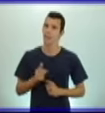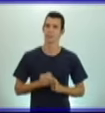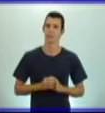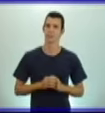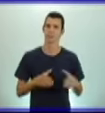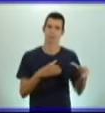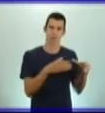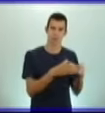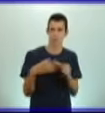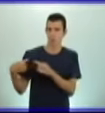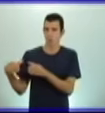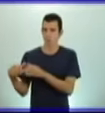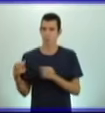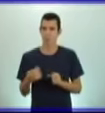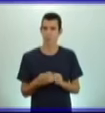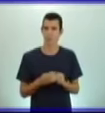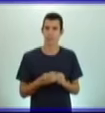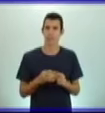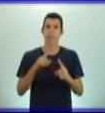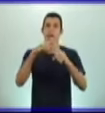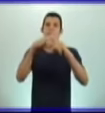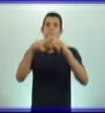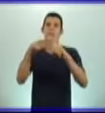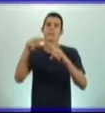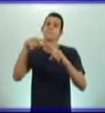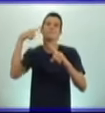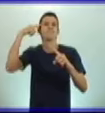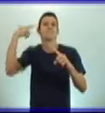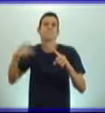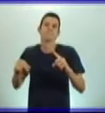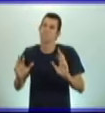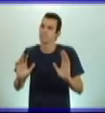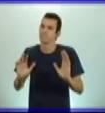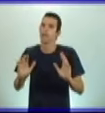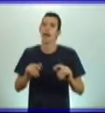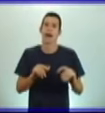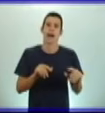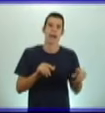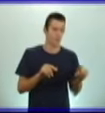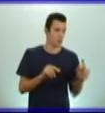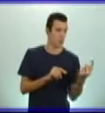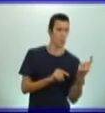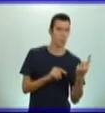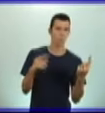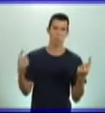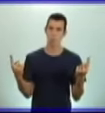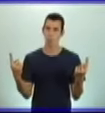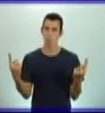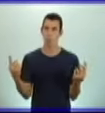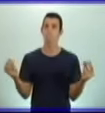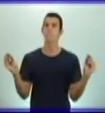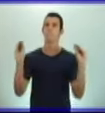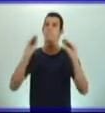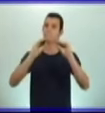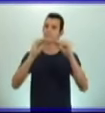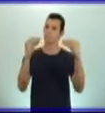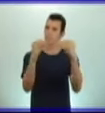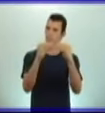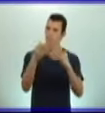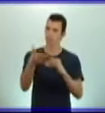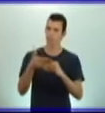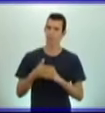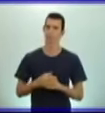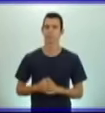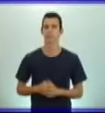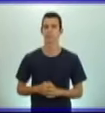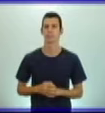conjunto de partida, le corresponda módulo de x más 1. Me afirma la proposición que es una función. Y